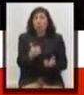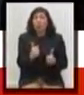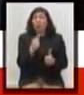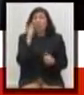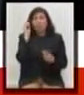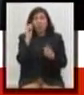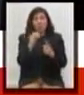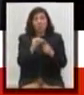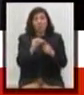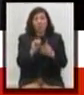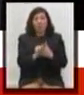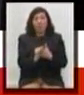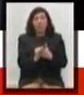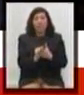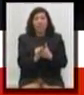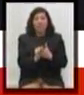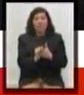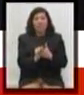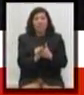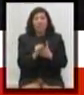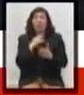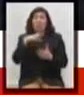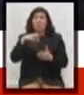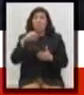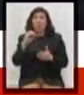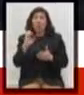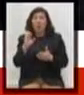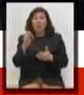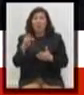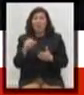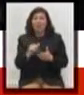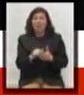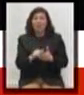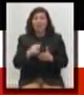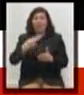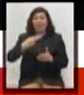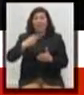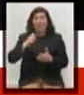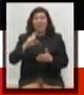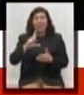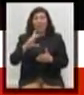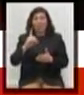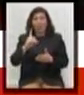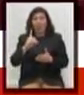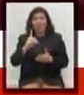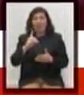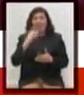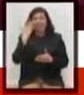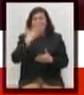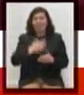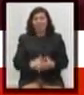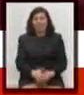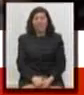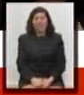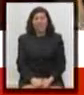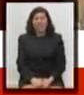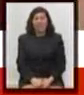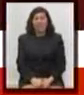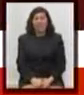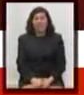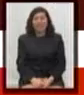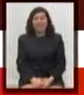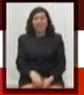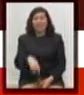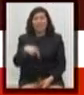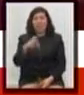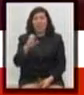es su opinión sobre el poema Heraldos Negros de César Vallejo? ¿Cuál poema? Heraldos Negros